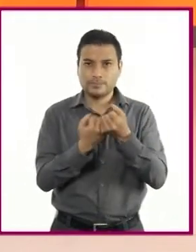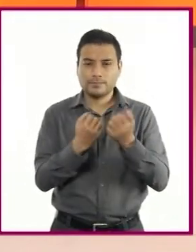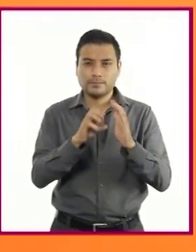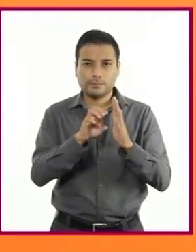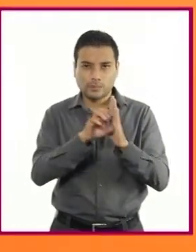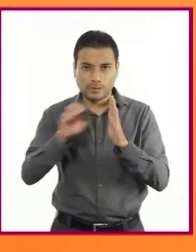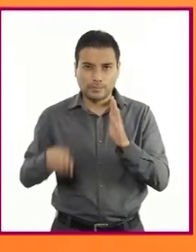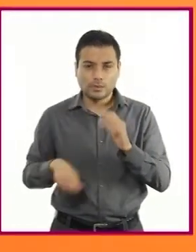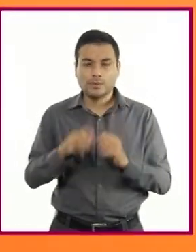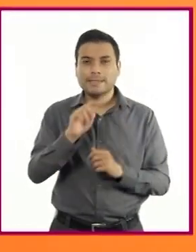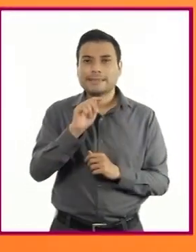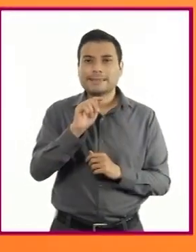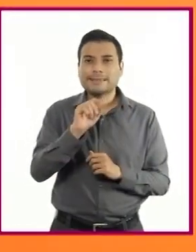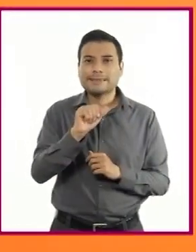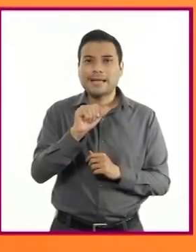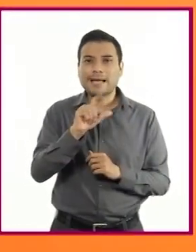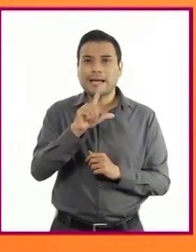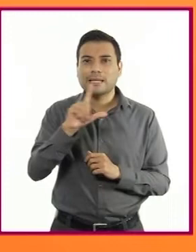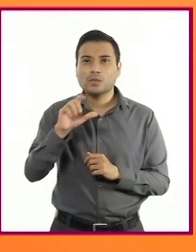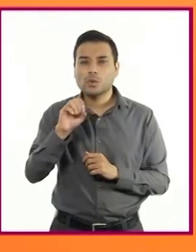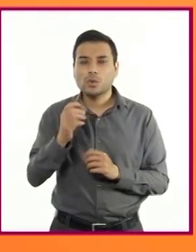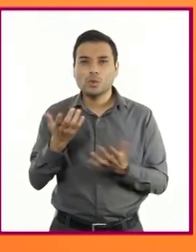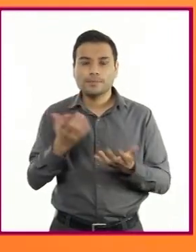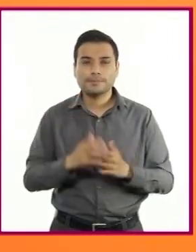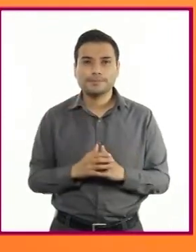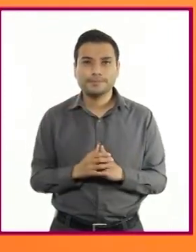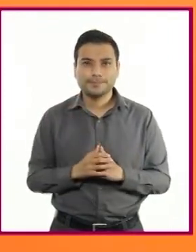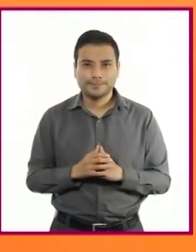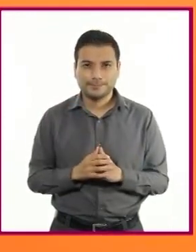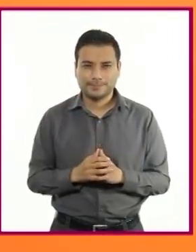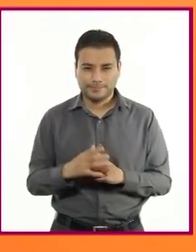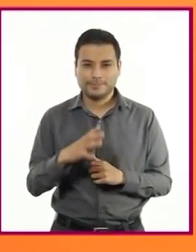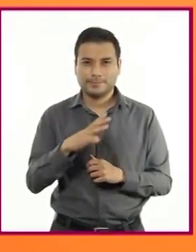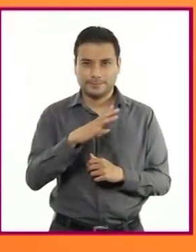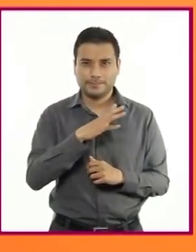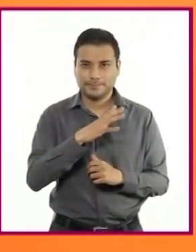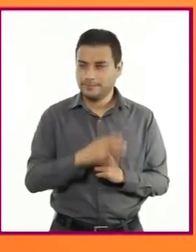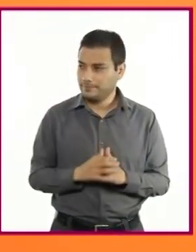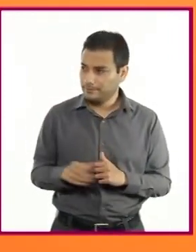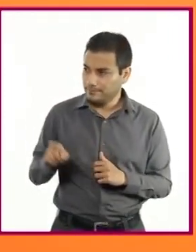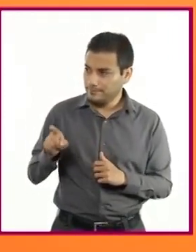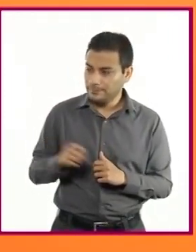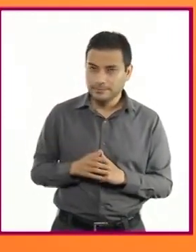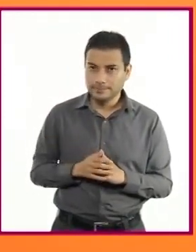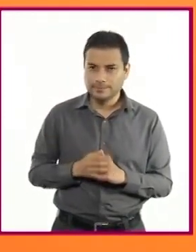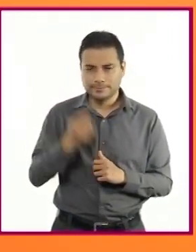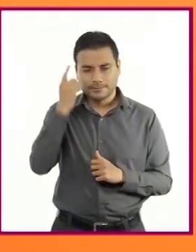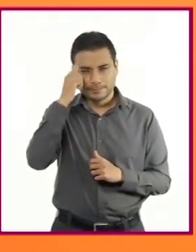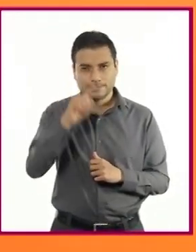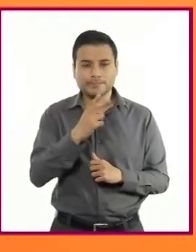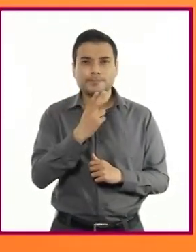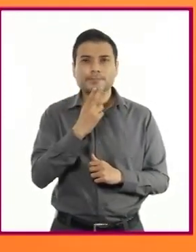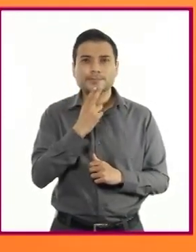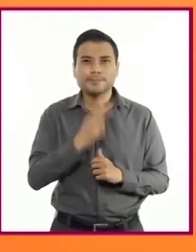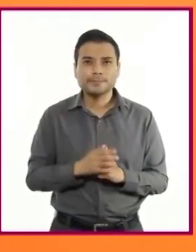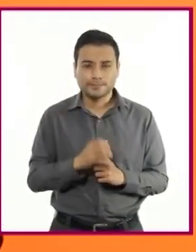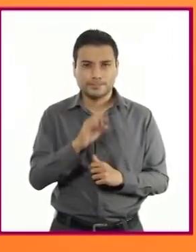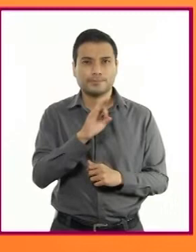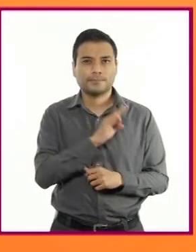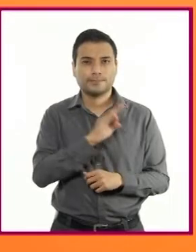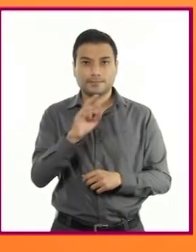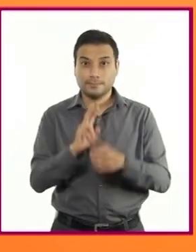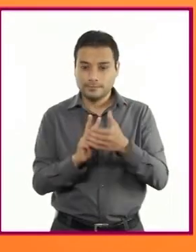tallo, donde específicamente el esclerénquima y colénquima se encargan de proporcionar el sostén